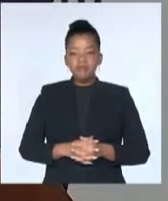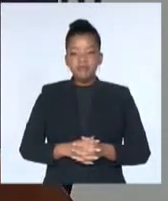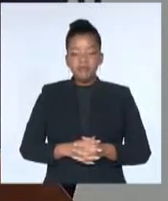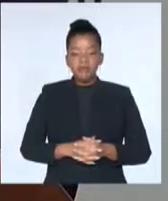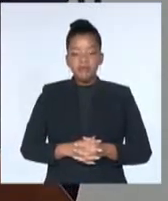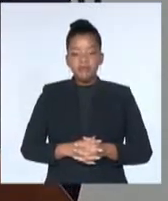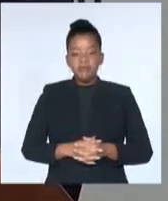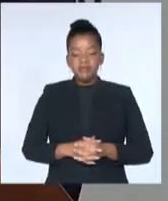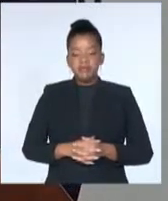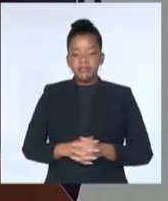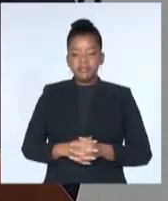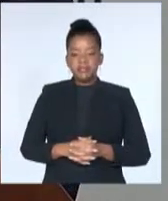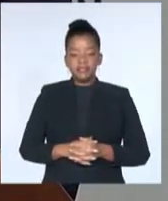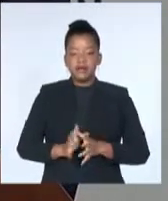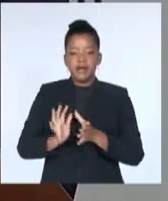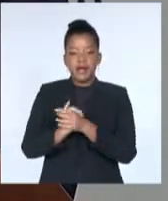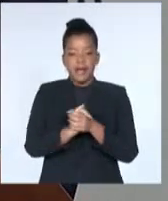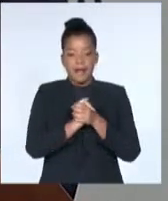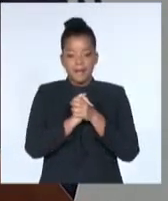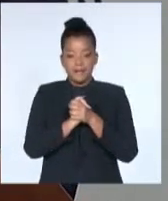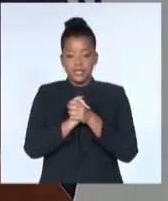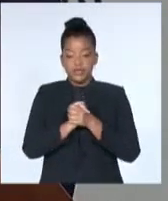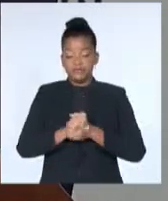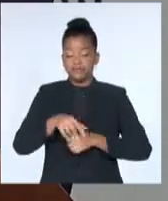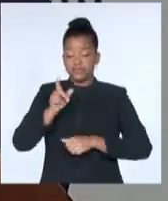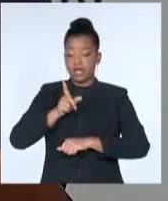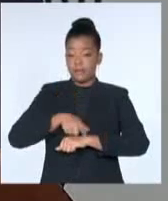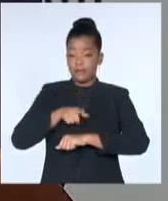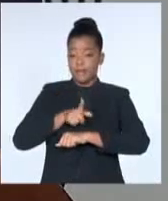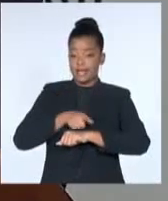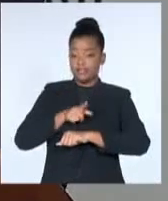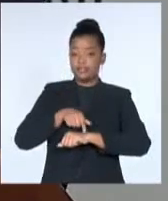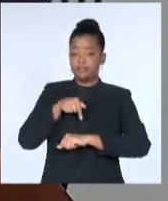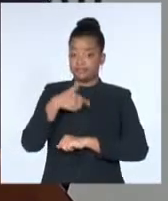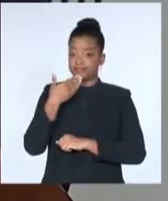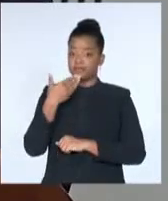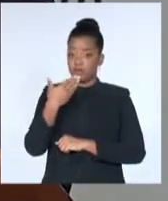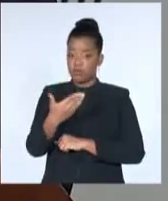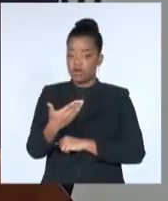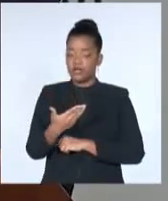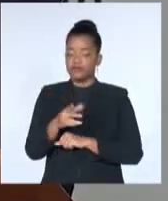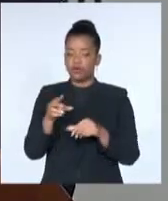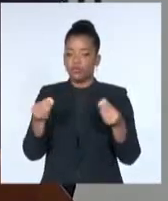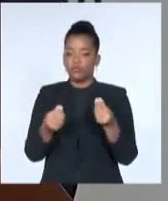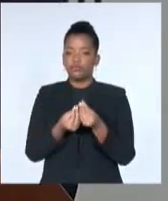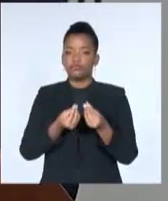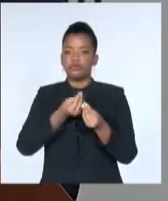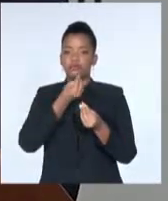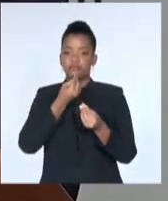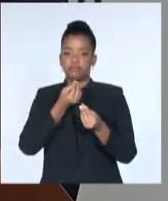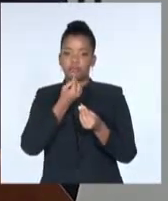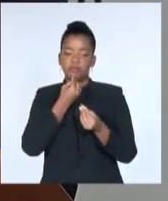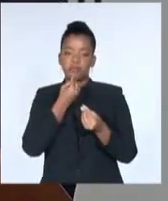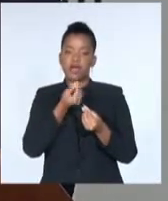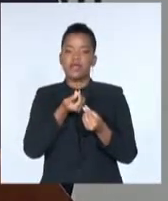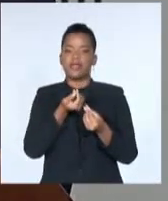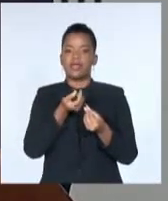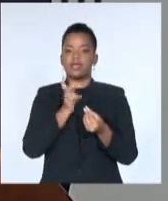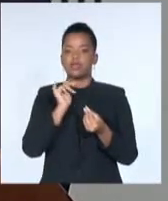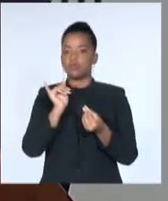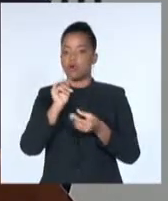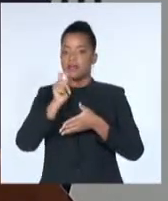Queridos amigos, nos encontramos en un momento oportuno en el que juntos podemos crear plataformas y herramientas